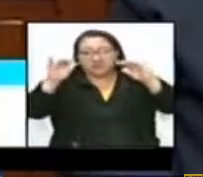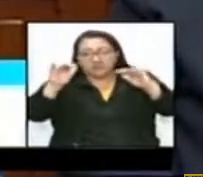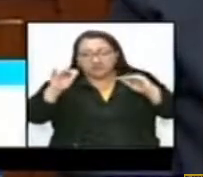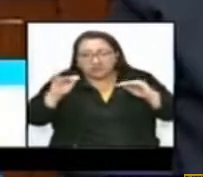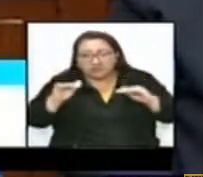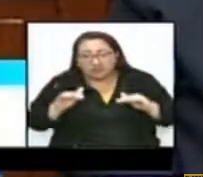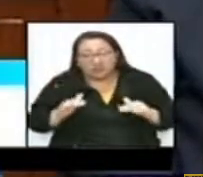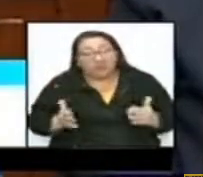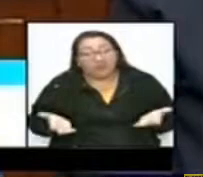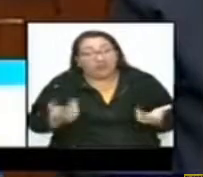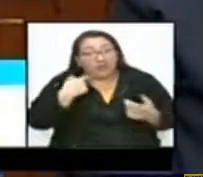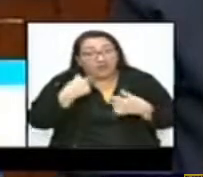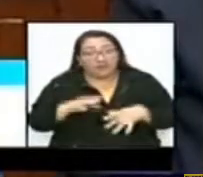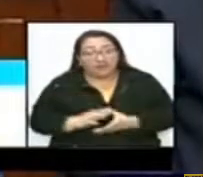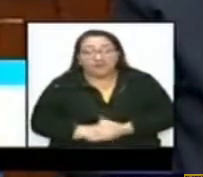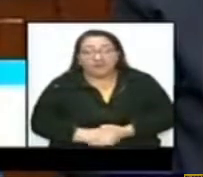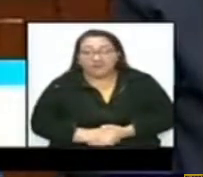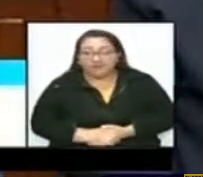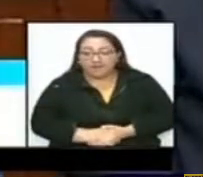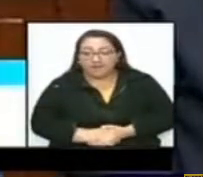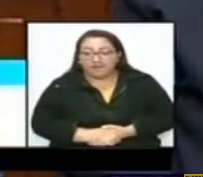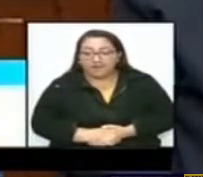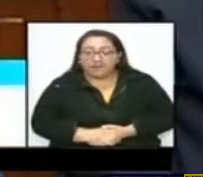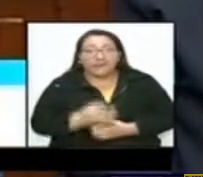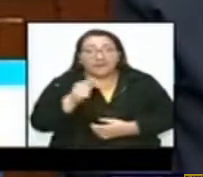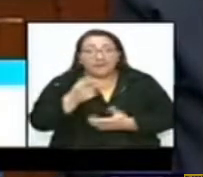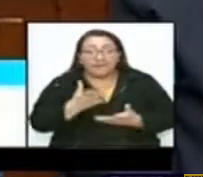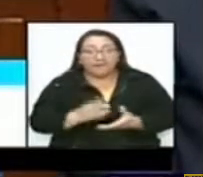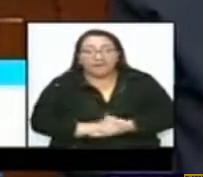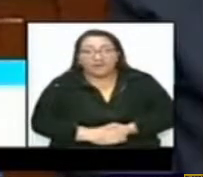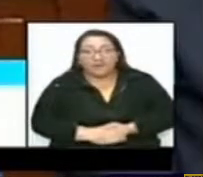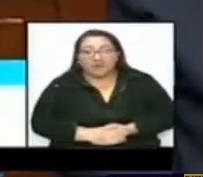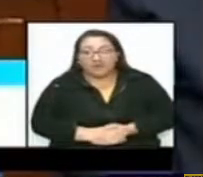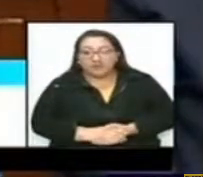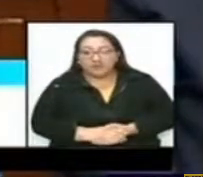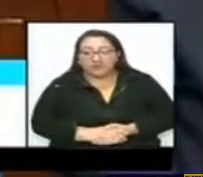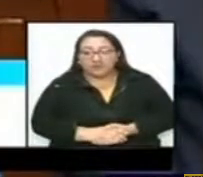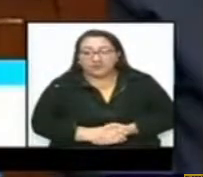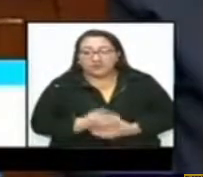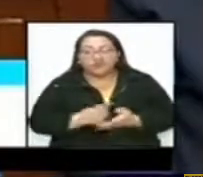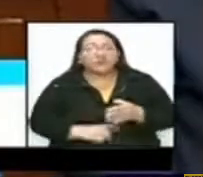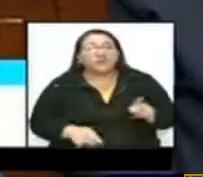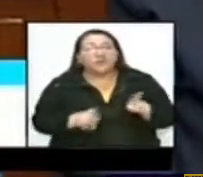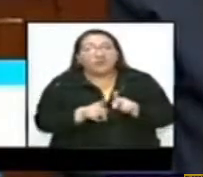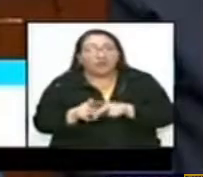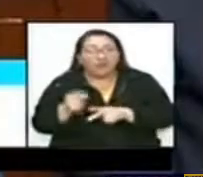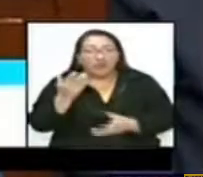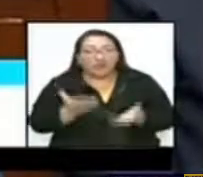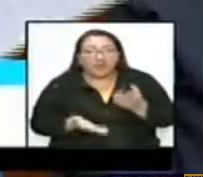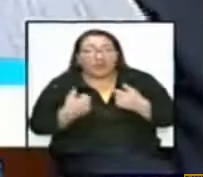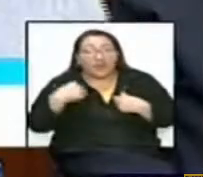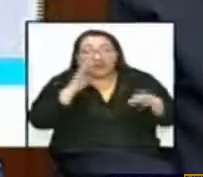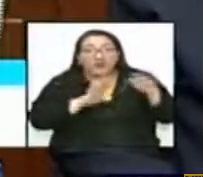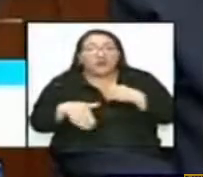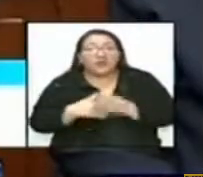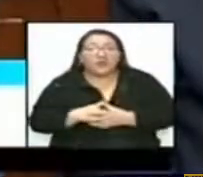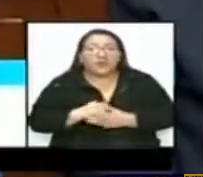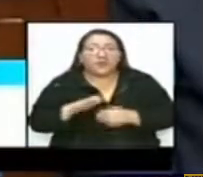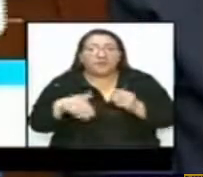realmente a perjudicarse y esas son las cosas que también tenemos sobre la balanza nos preocupa por un